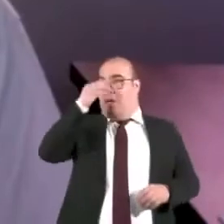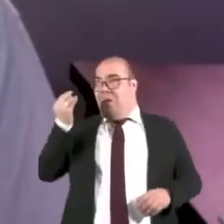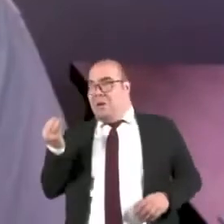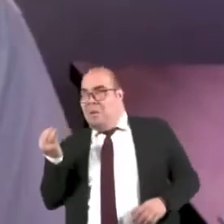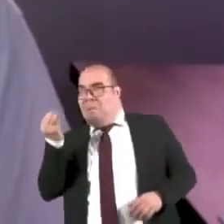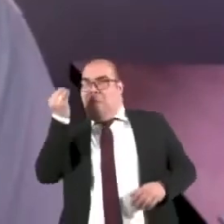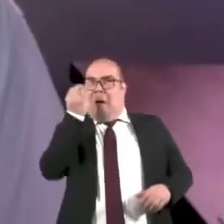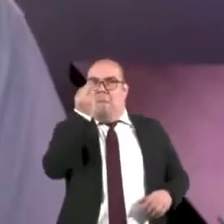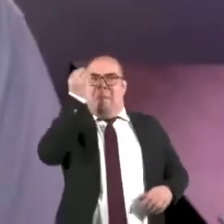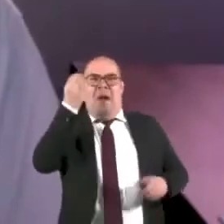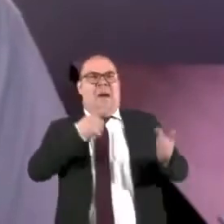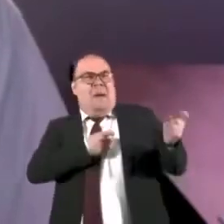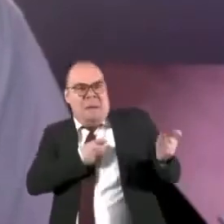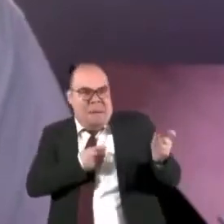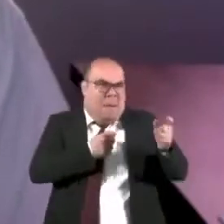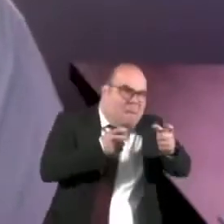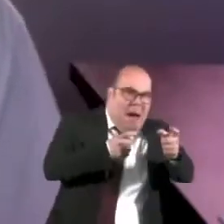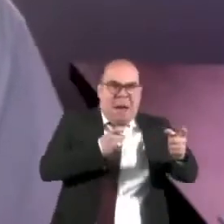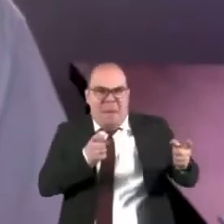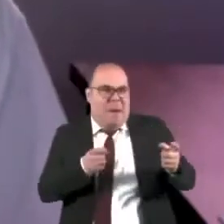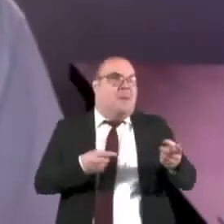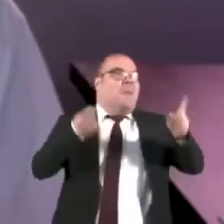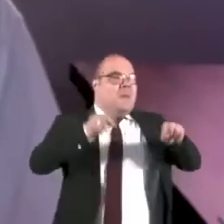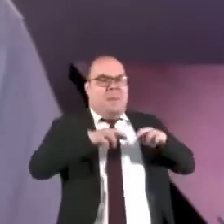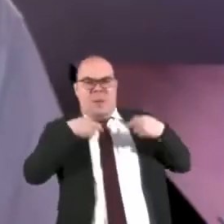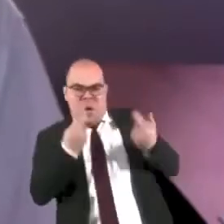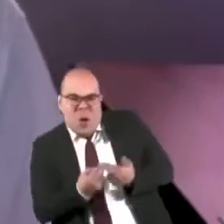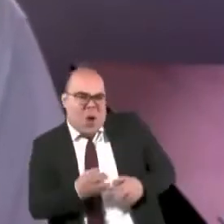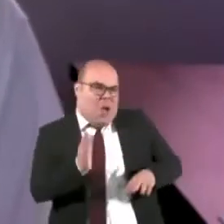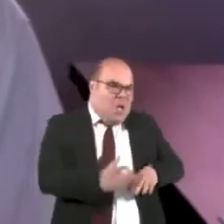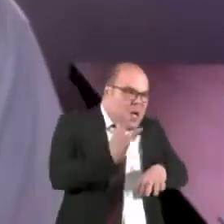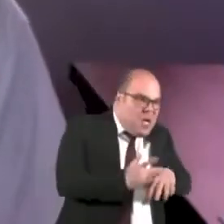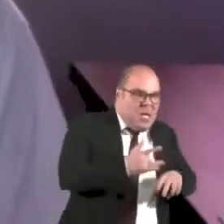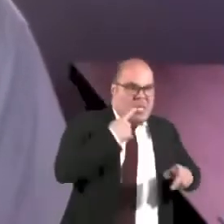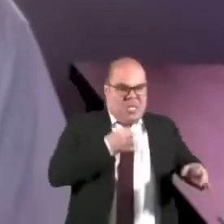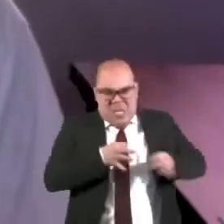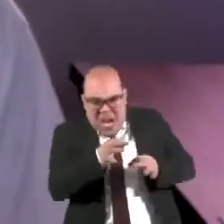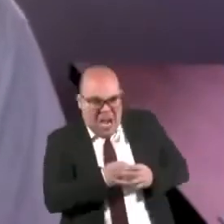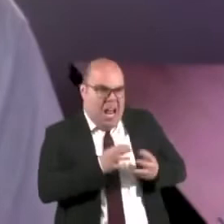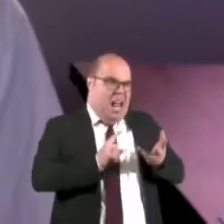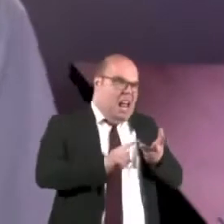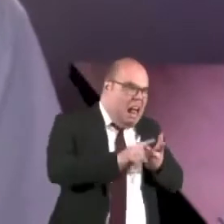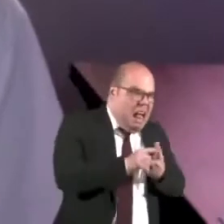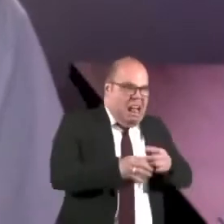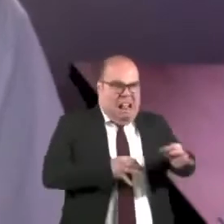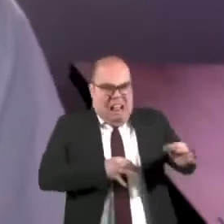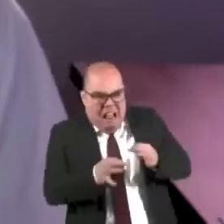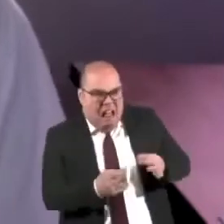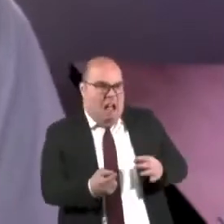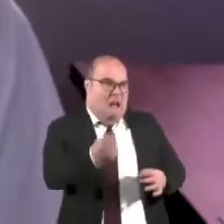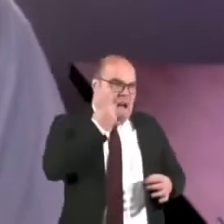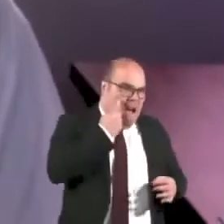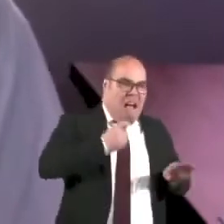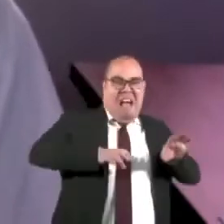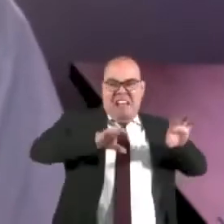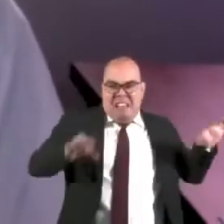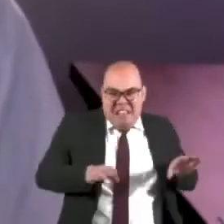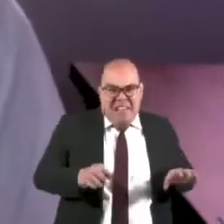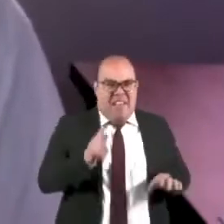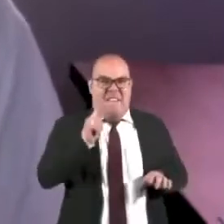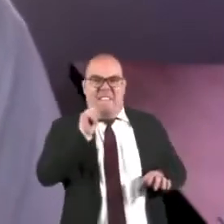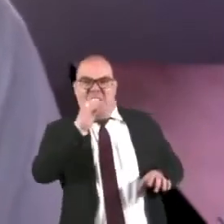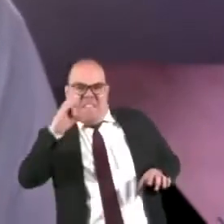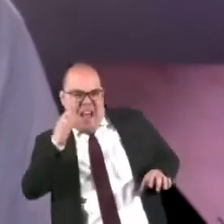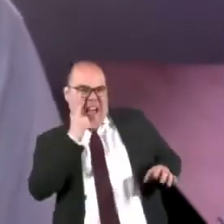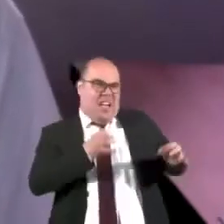del secretariado, en reuniones y orientando a la gente en distintas las distintas actividades que estaban